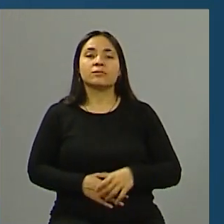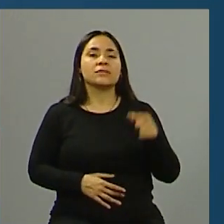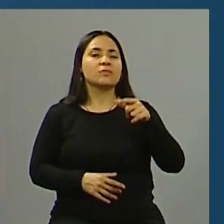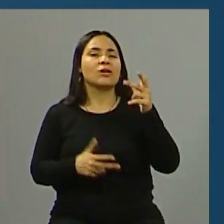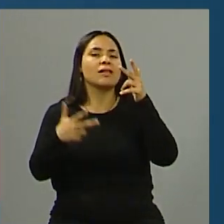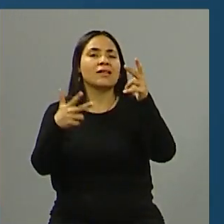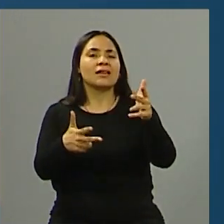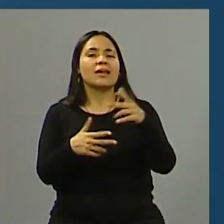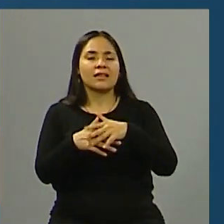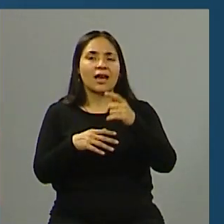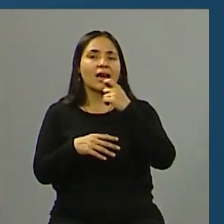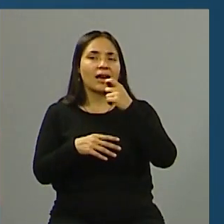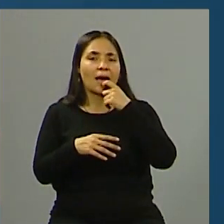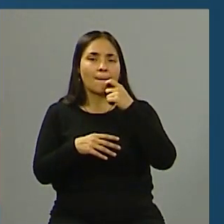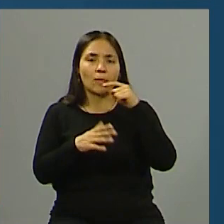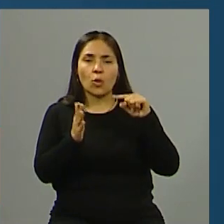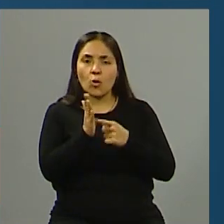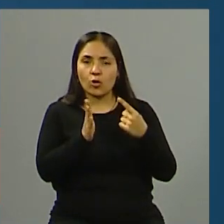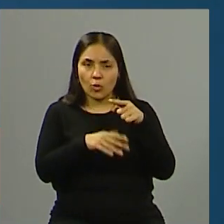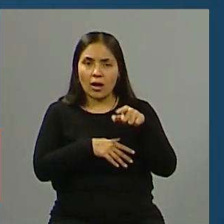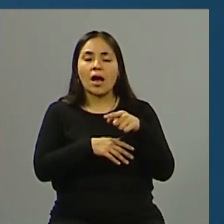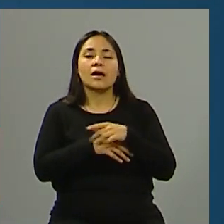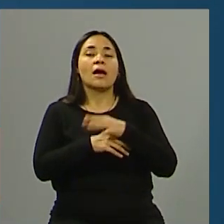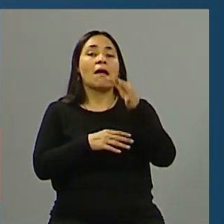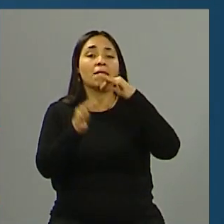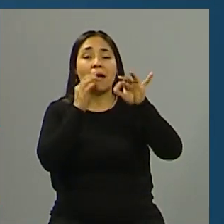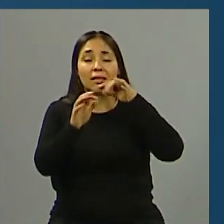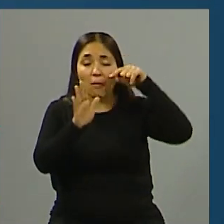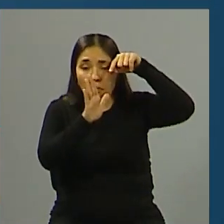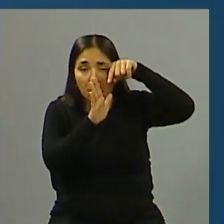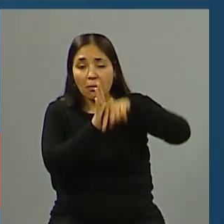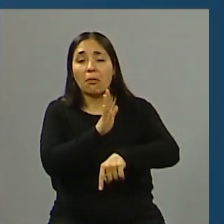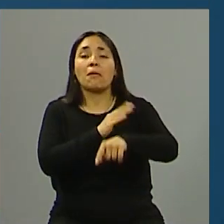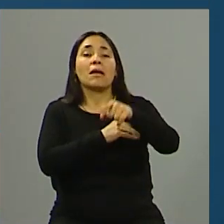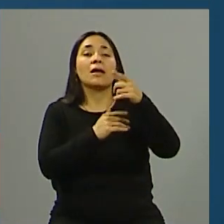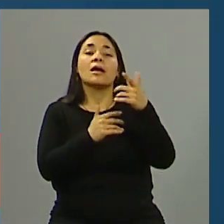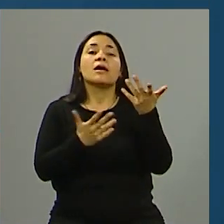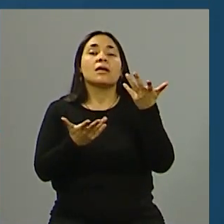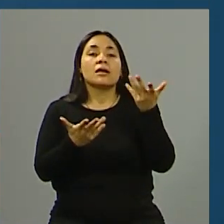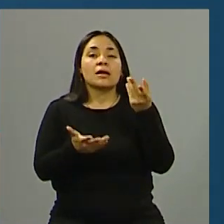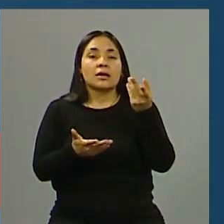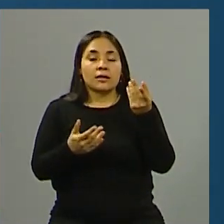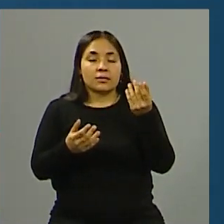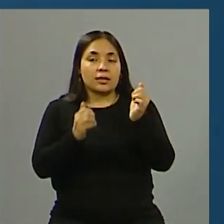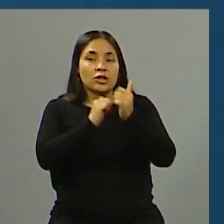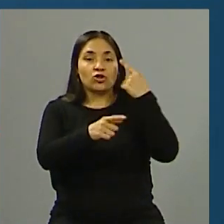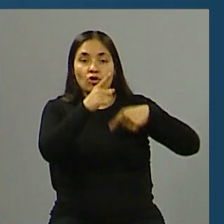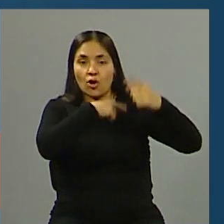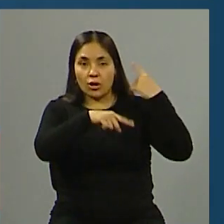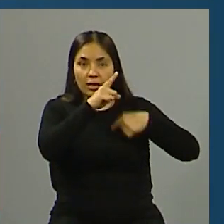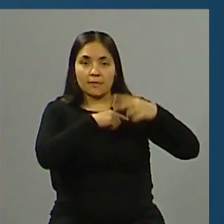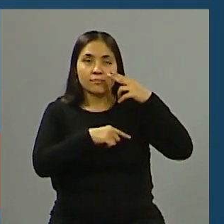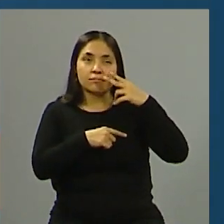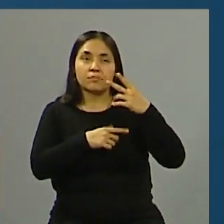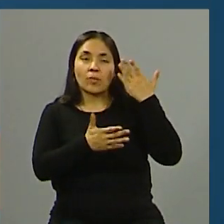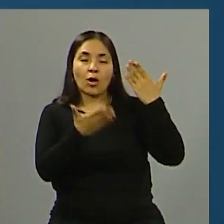referencia, a excepción del mes de diciembre, nos decía que hay una caída muy abrupta para el sector. Históricamente, si podemos hacer